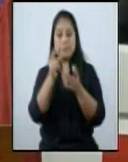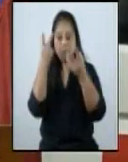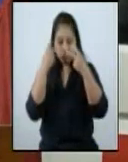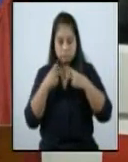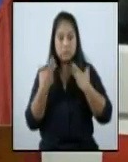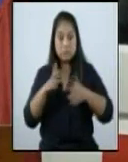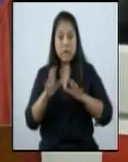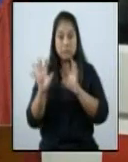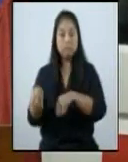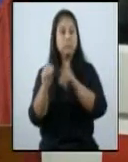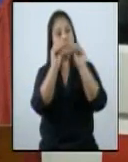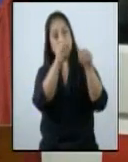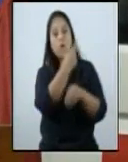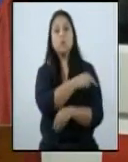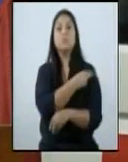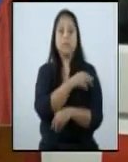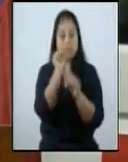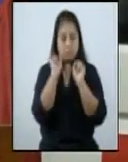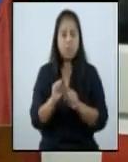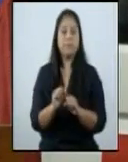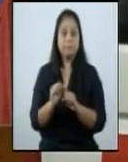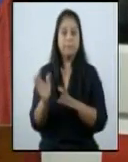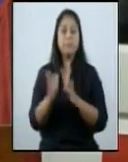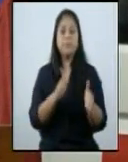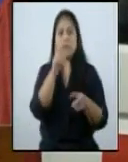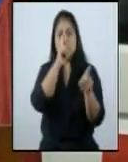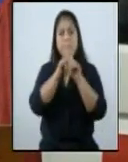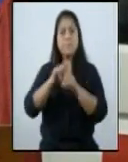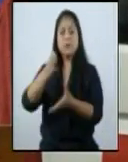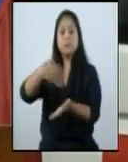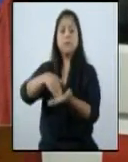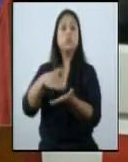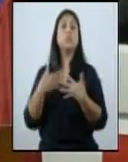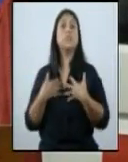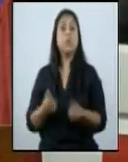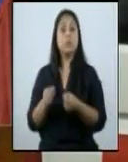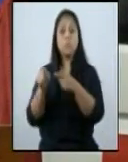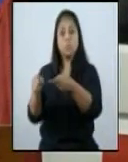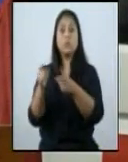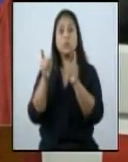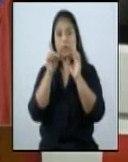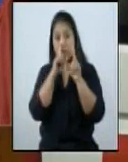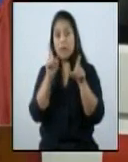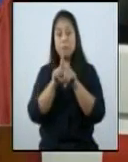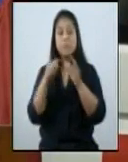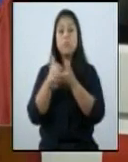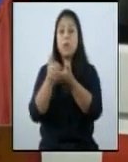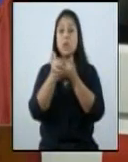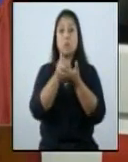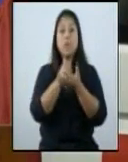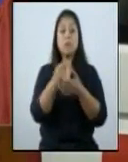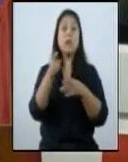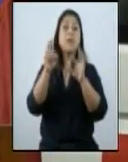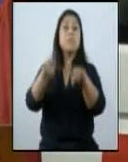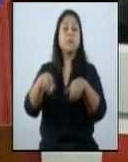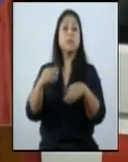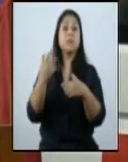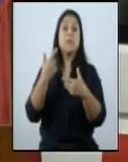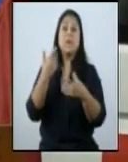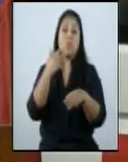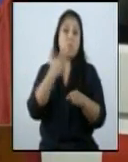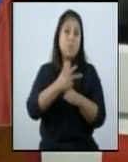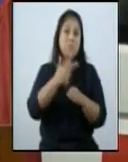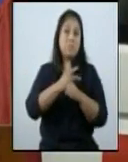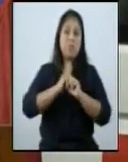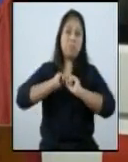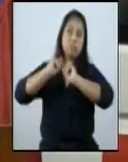inmediatamente. Pero también ese centro de salud nos va a ayudar a cubrir a los hermanos que están viniendo deportados de los Estados Unidos o de